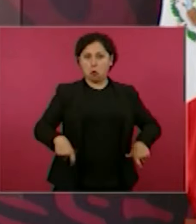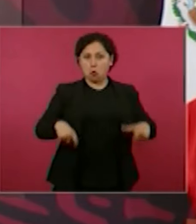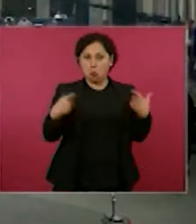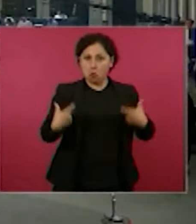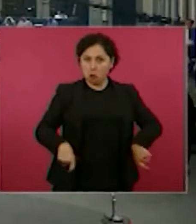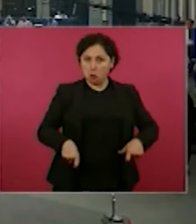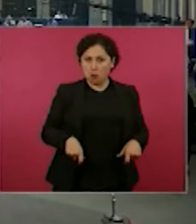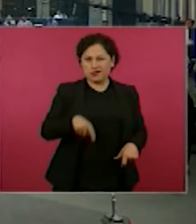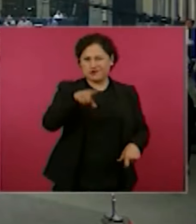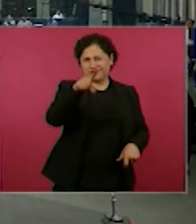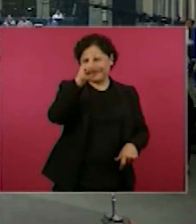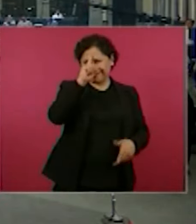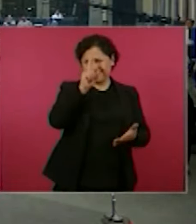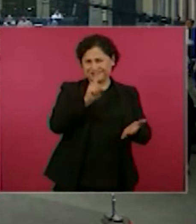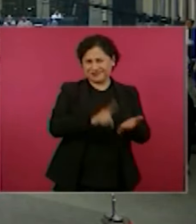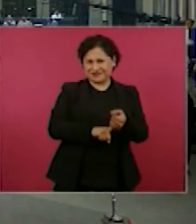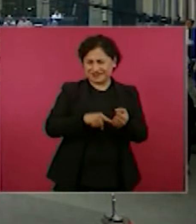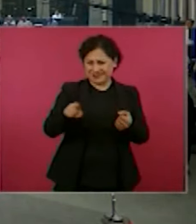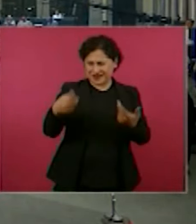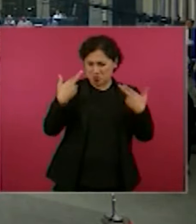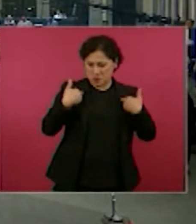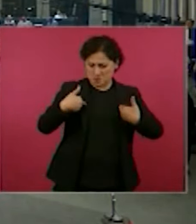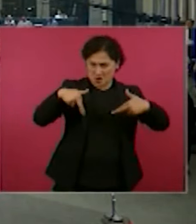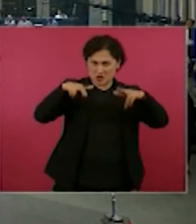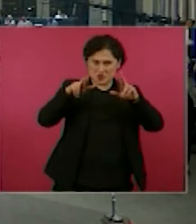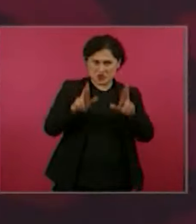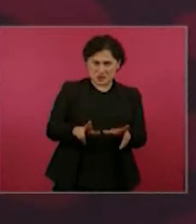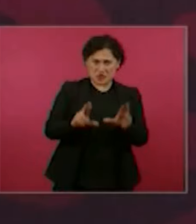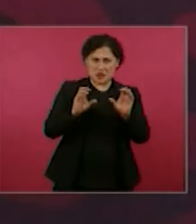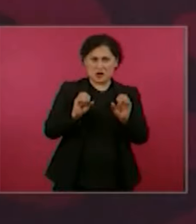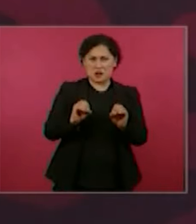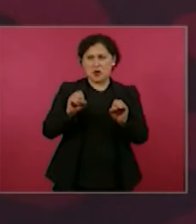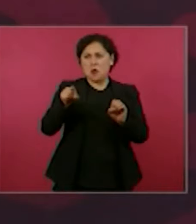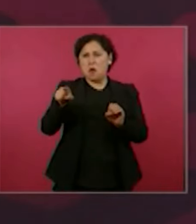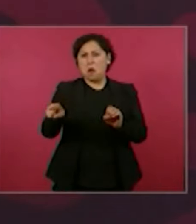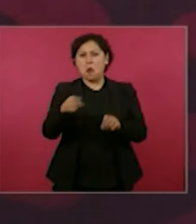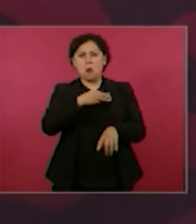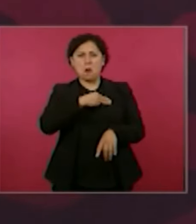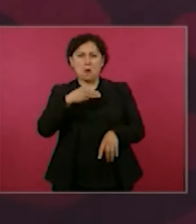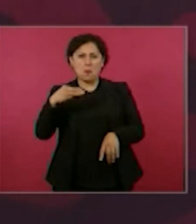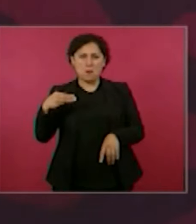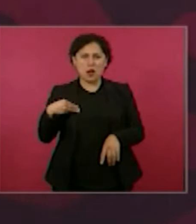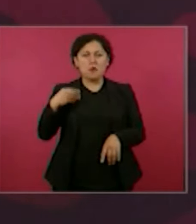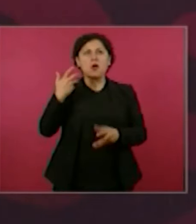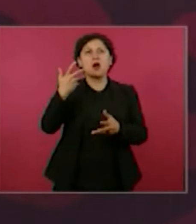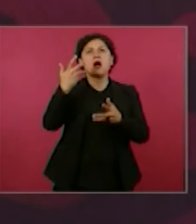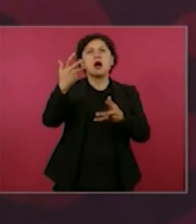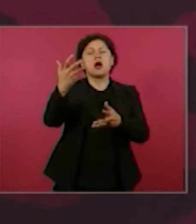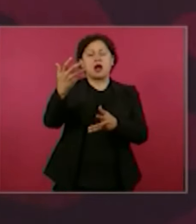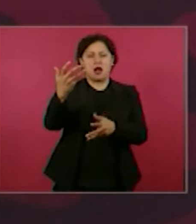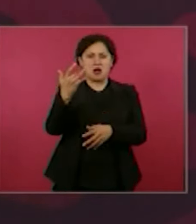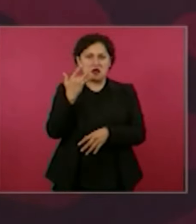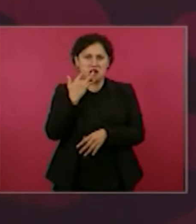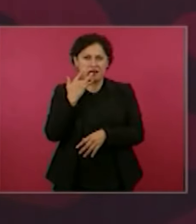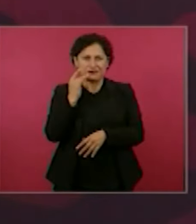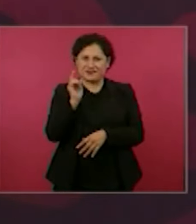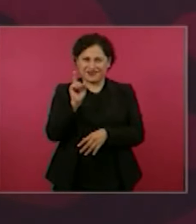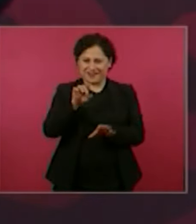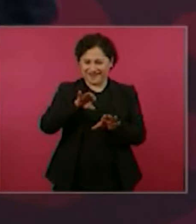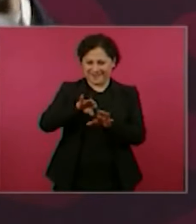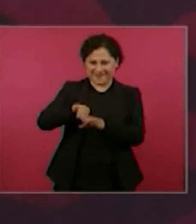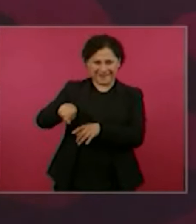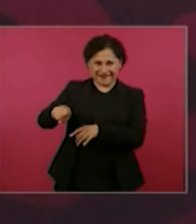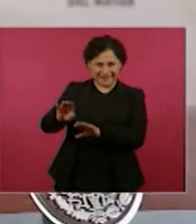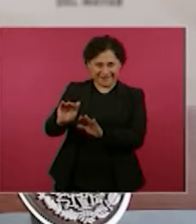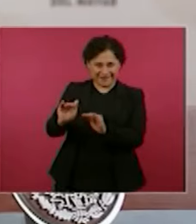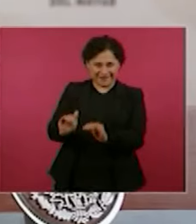son interrupciones eléctricas. Y ya acabaron, ¿no? Fueron unos días de problema. Se dedicó a apagar el fuego de la bandera. Sí, sí, uh-huh. ya van